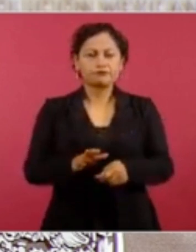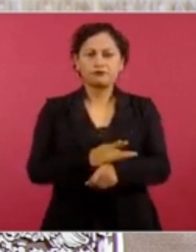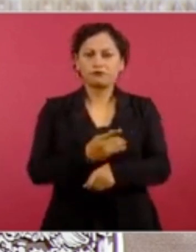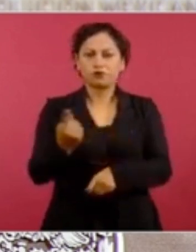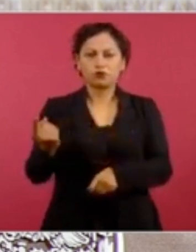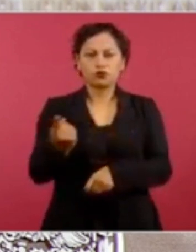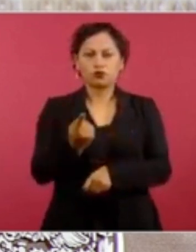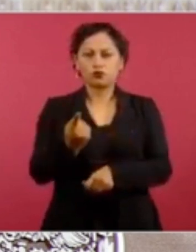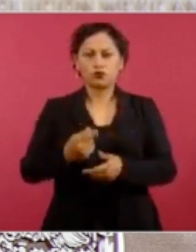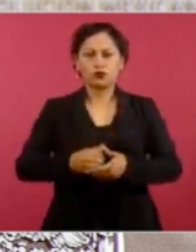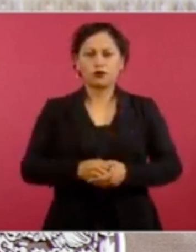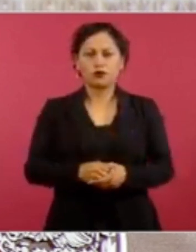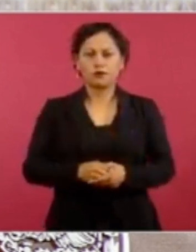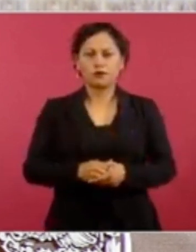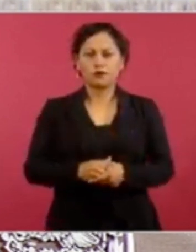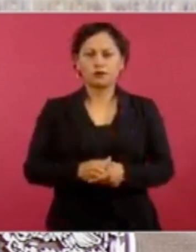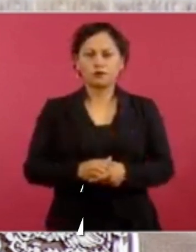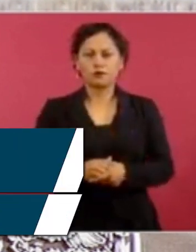se